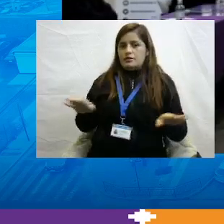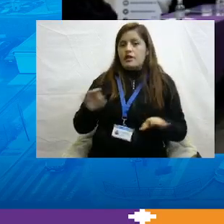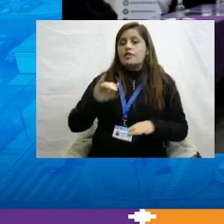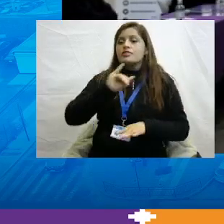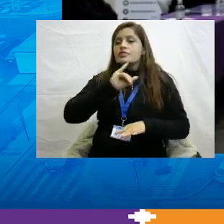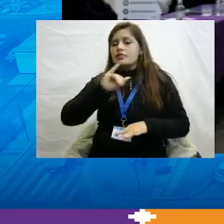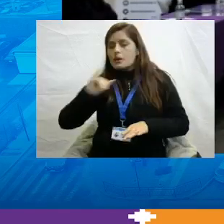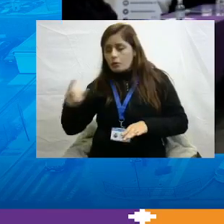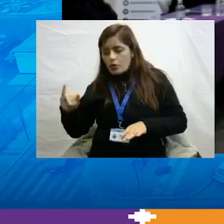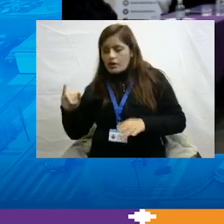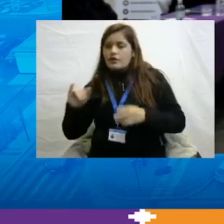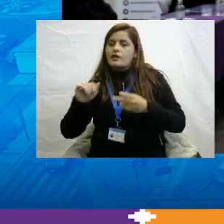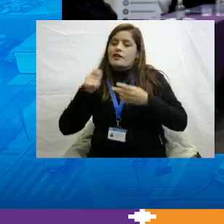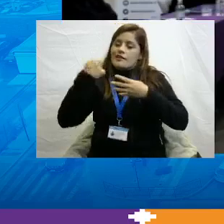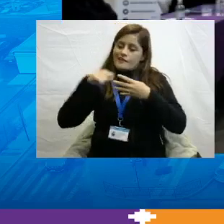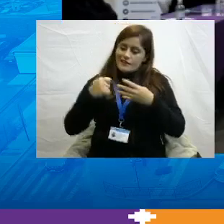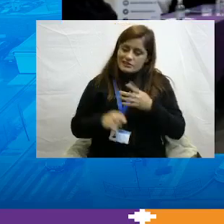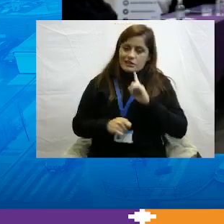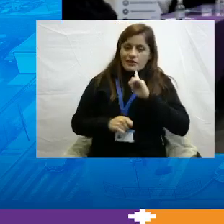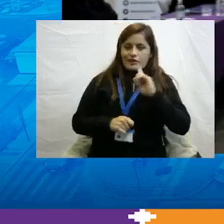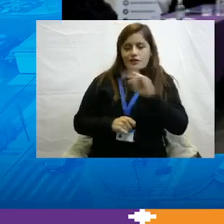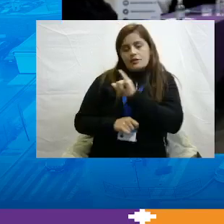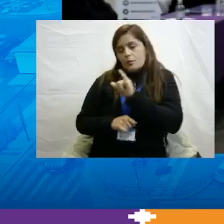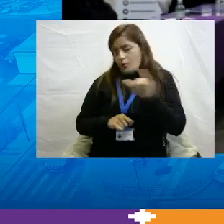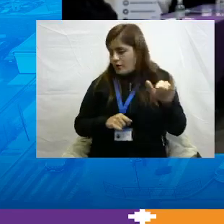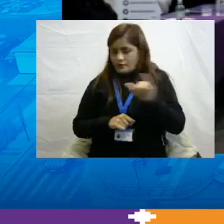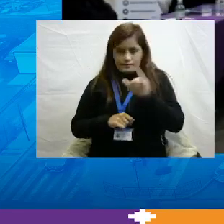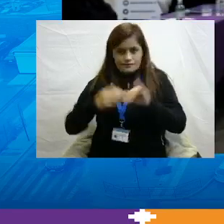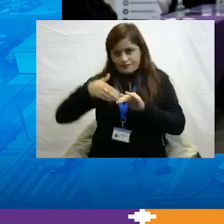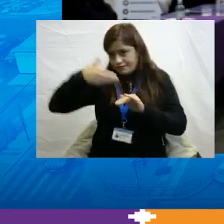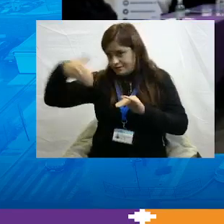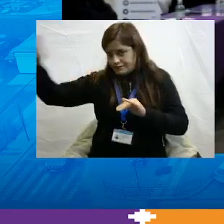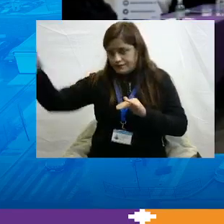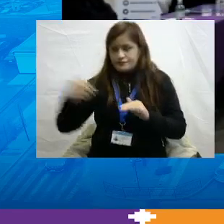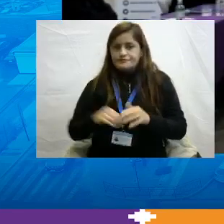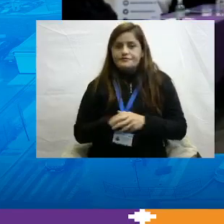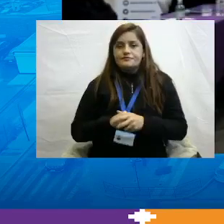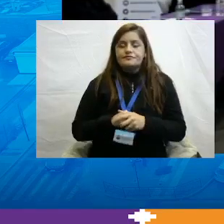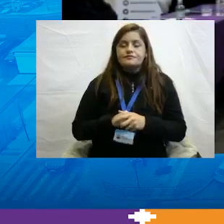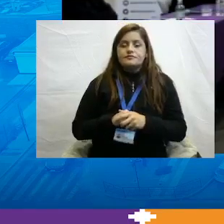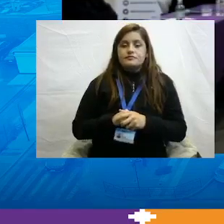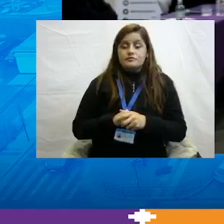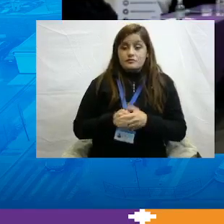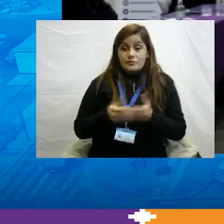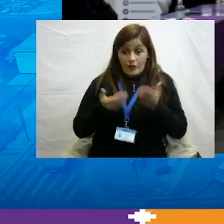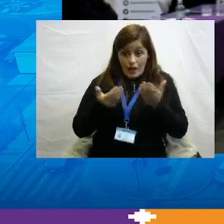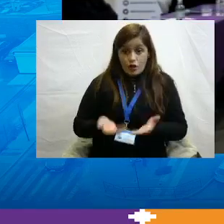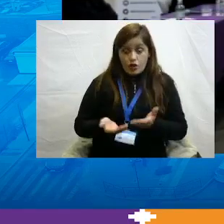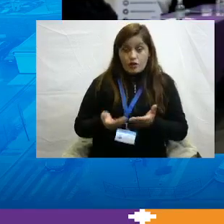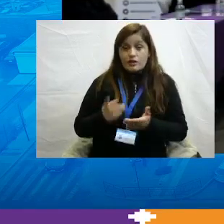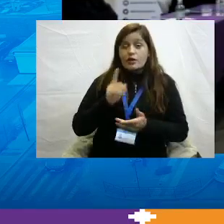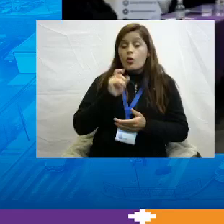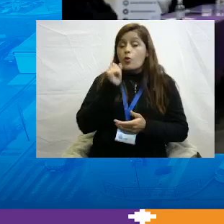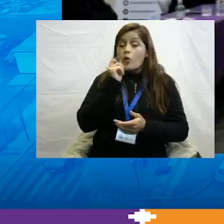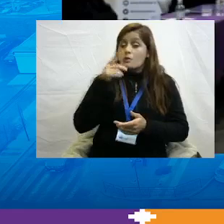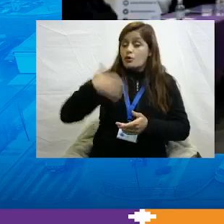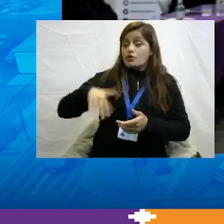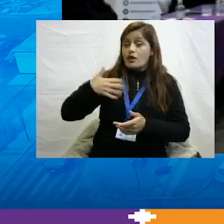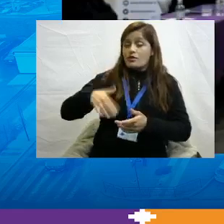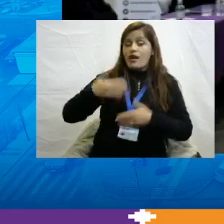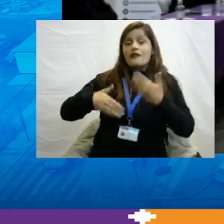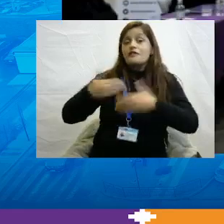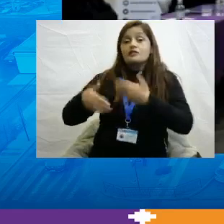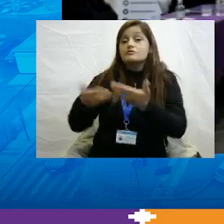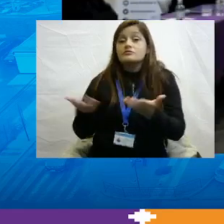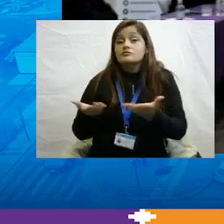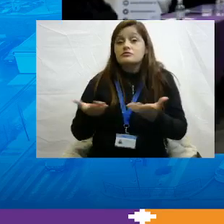en comisión, hay que verlo también en las elaboraciones según sea el caso, pero por ahora lo que interesa también para poder avanzar